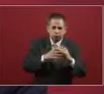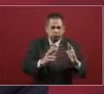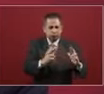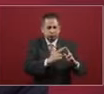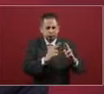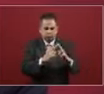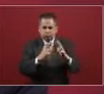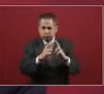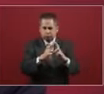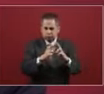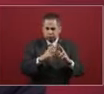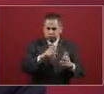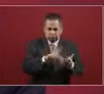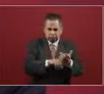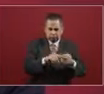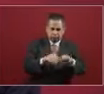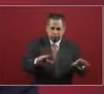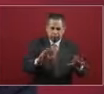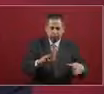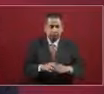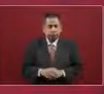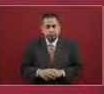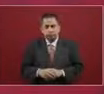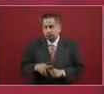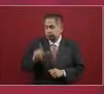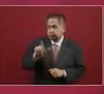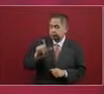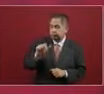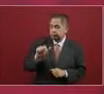religiosos. El laicismo,